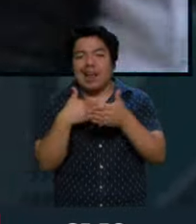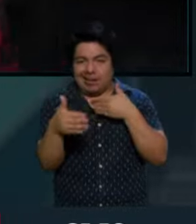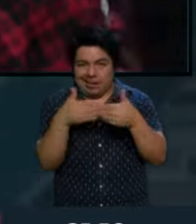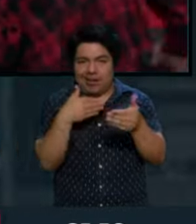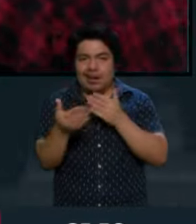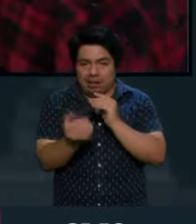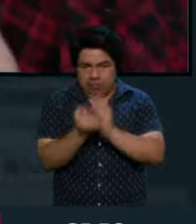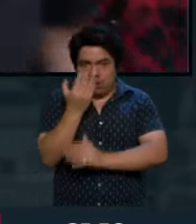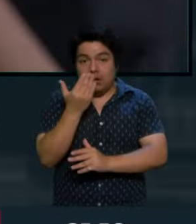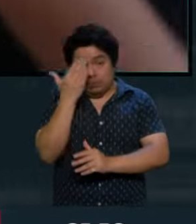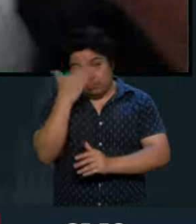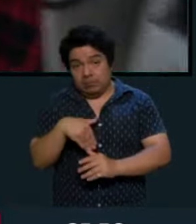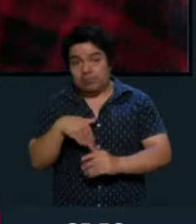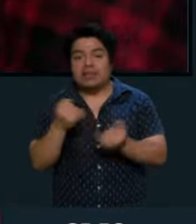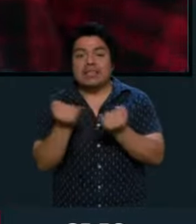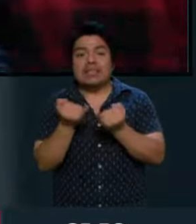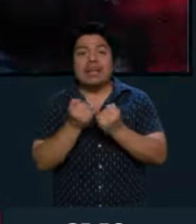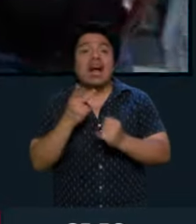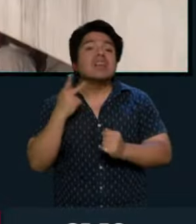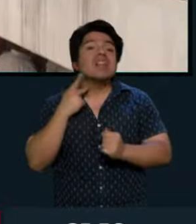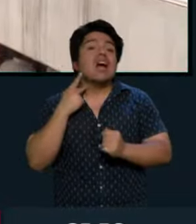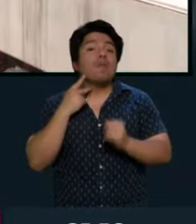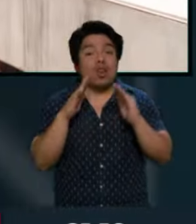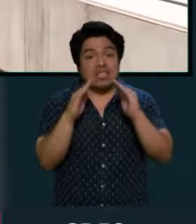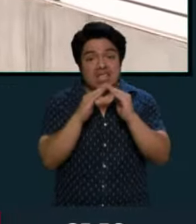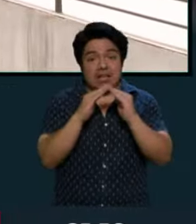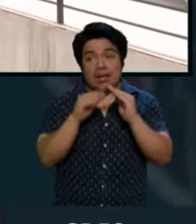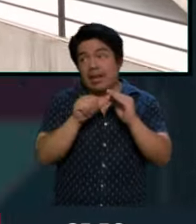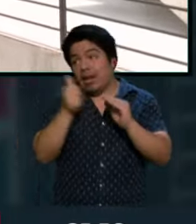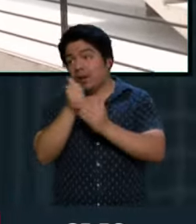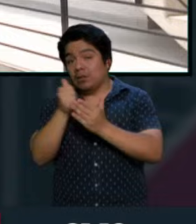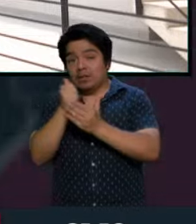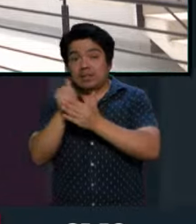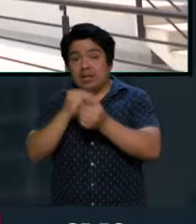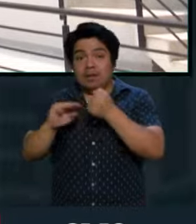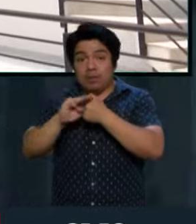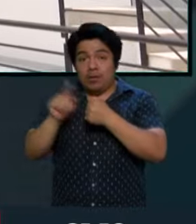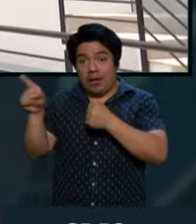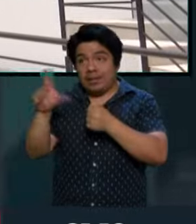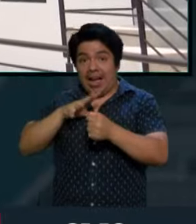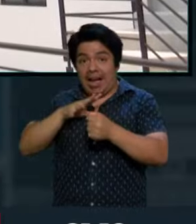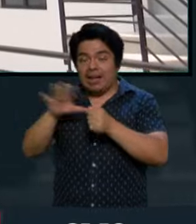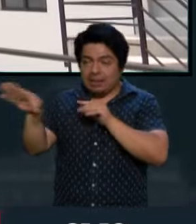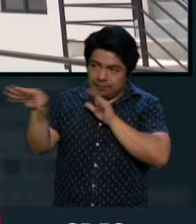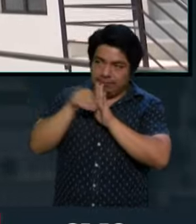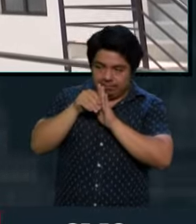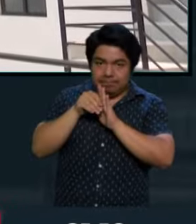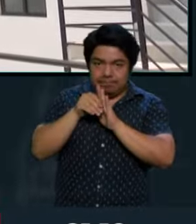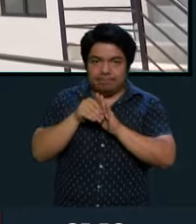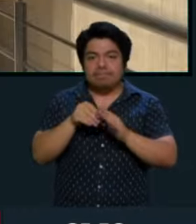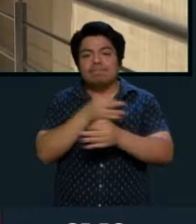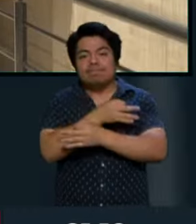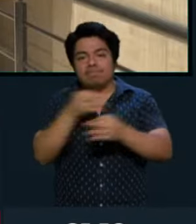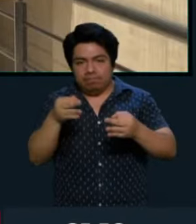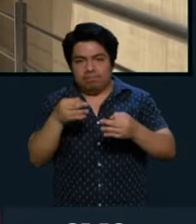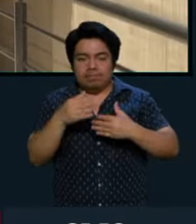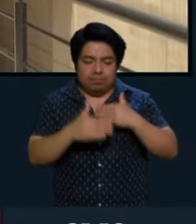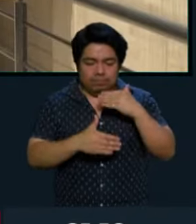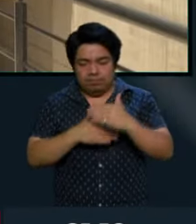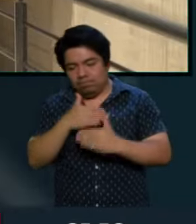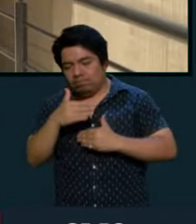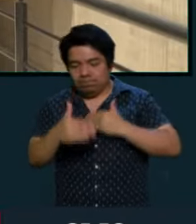abrevan también de políticas de vivienda en otras ciudades del mundo. En este caso, lo que hemos anunciado es, después de un proceso de trabajo